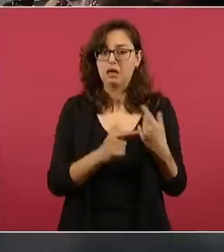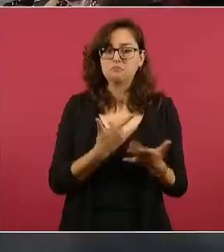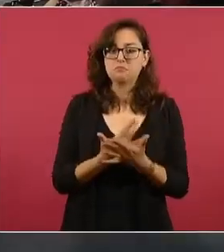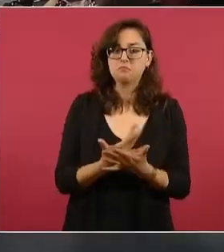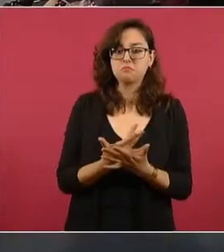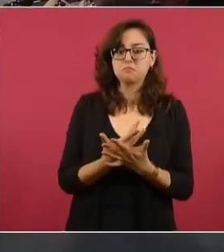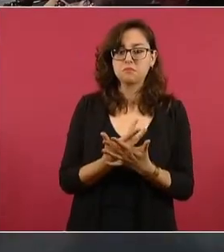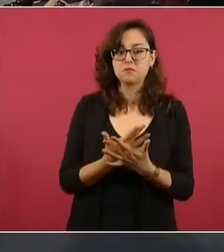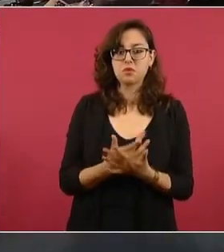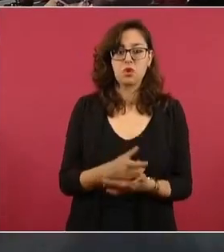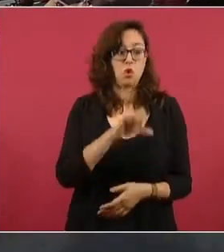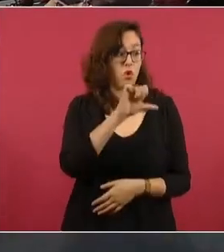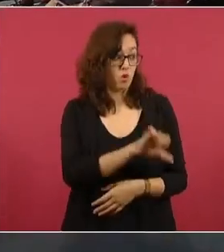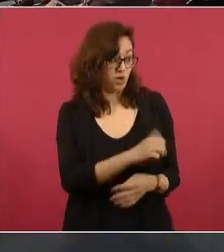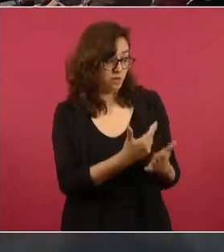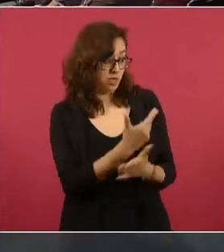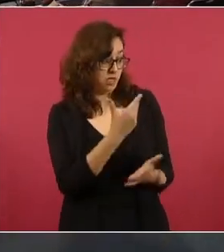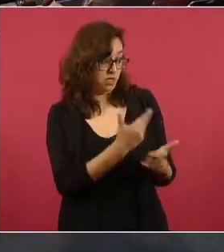Me lo dieron hoy en la mañana.